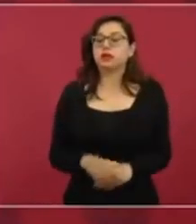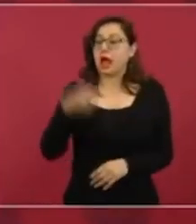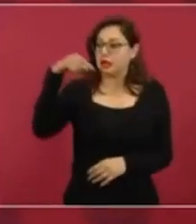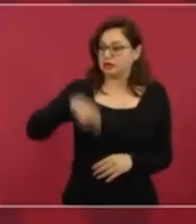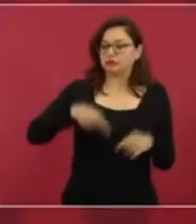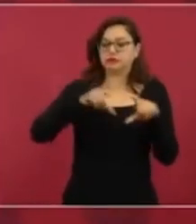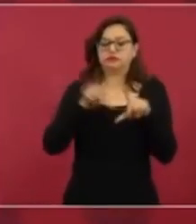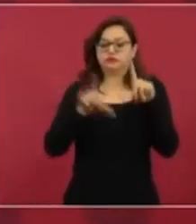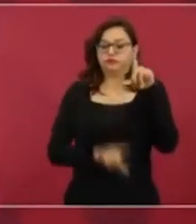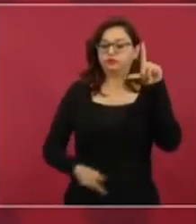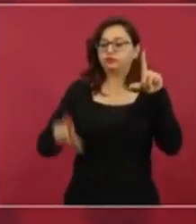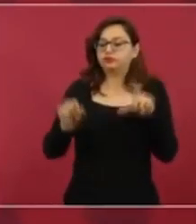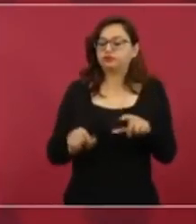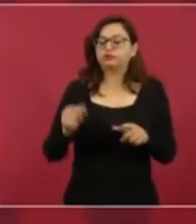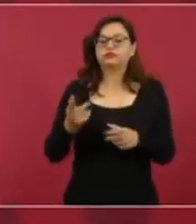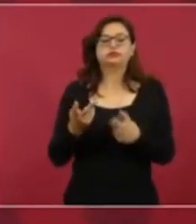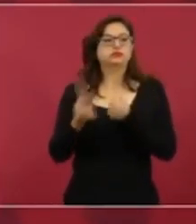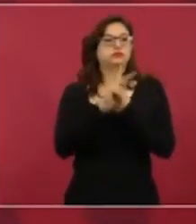fraterno